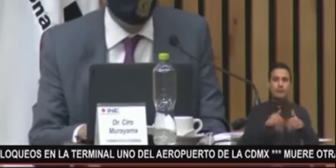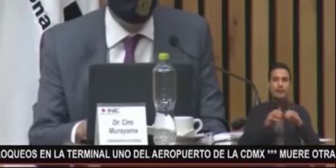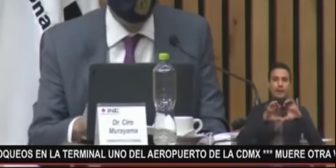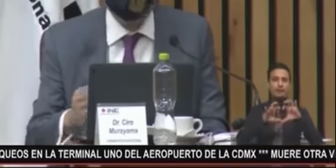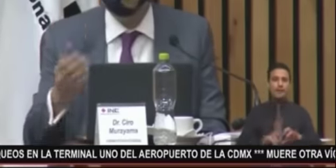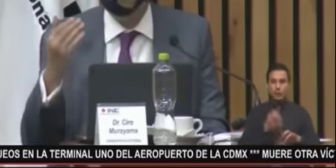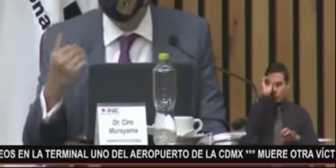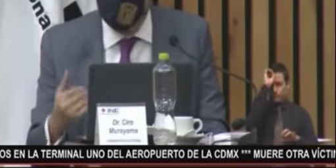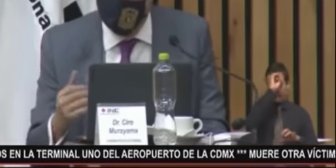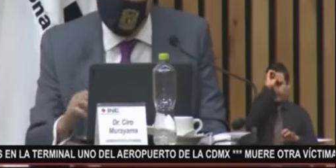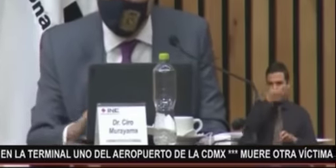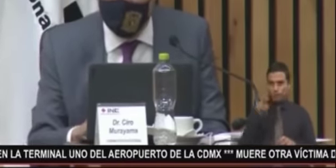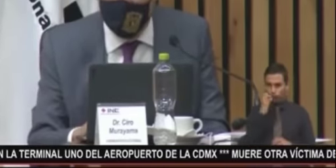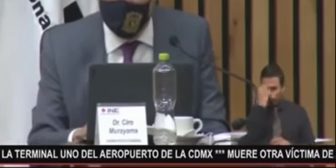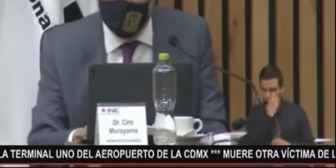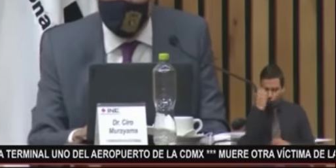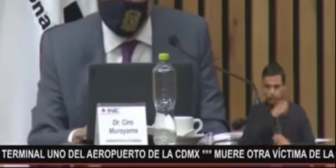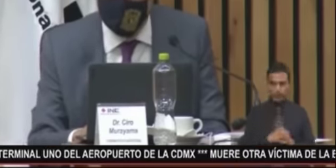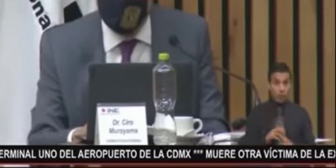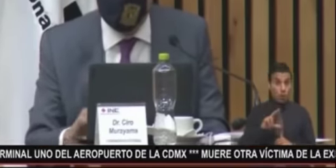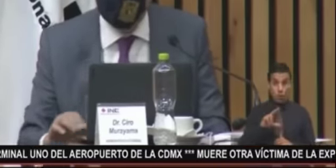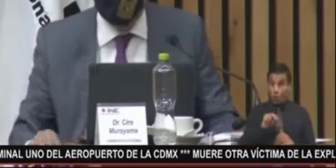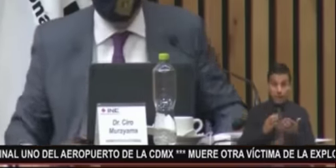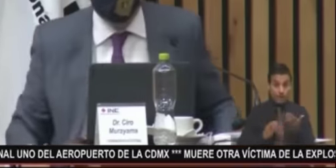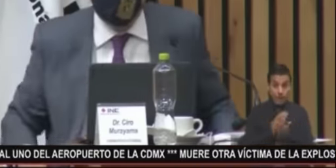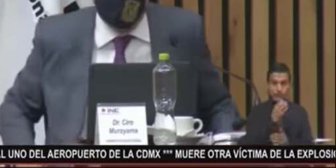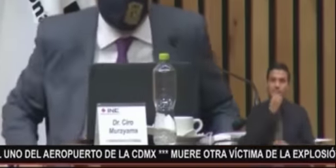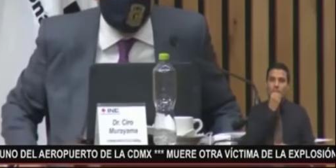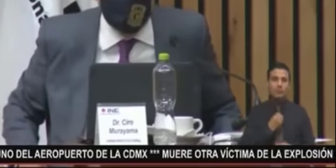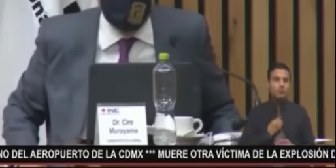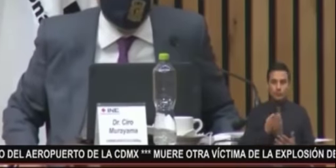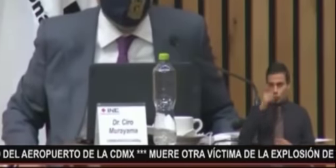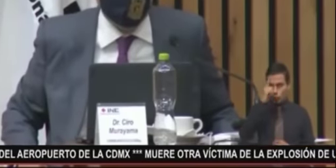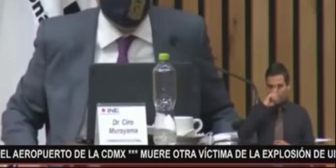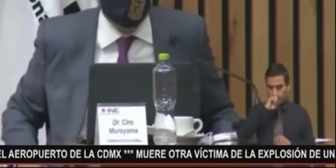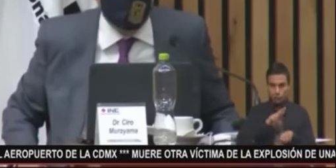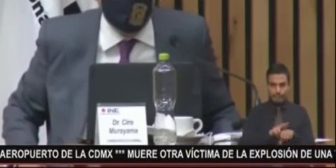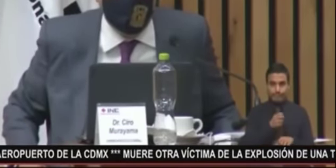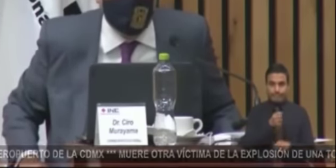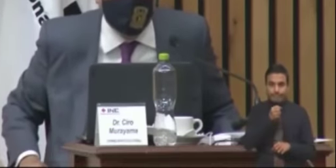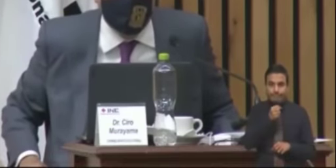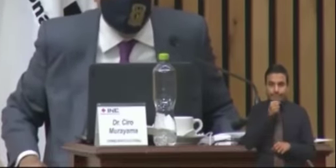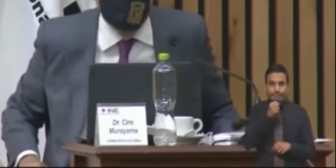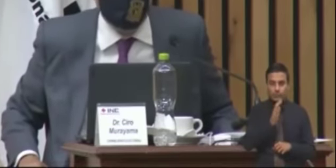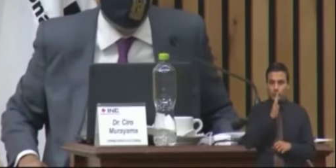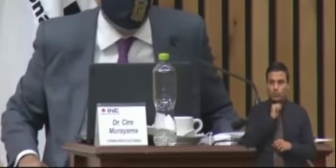en papel, ¿cómo era que se recababan anteriormente? ¿Cómo estás? Mira,